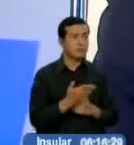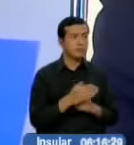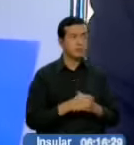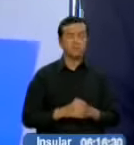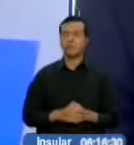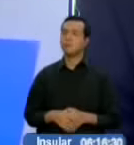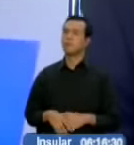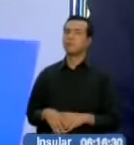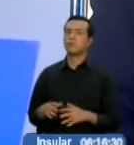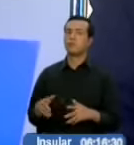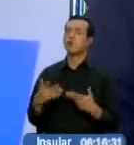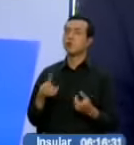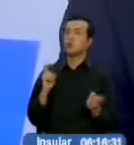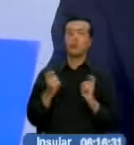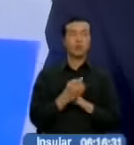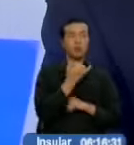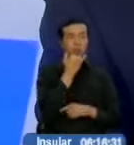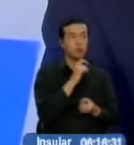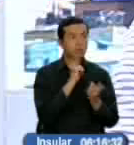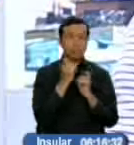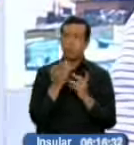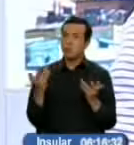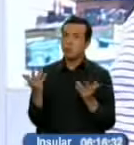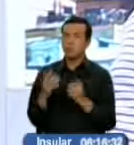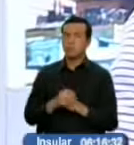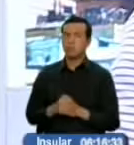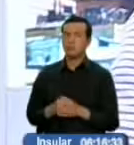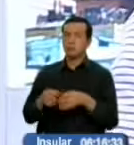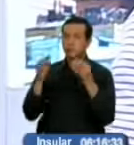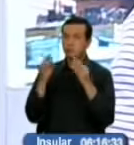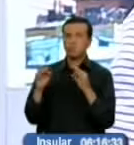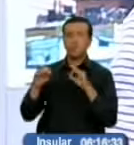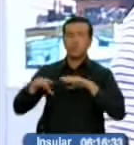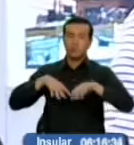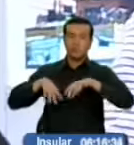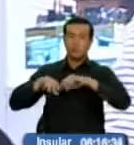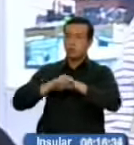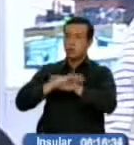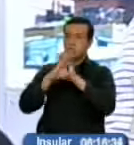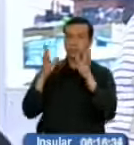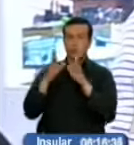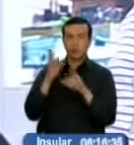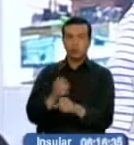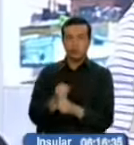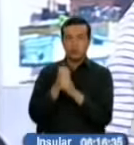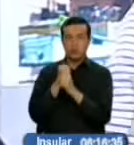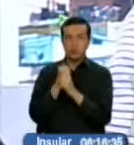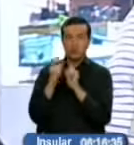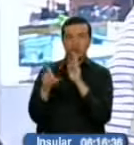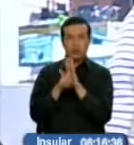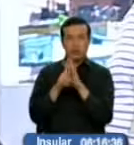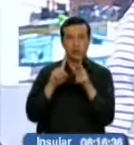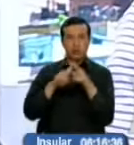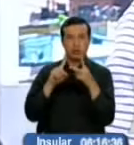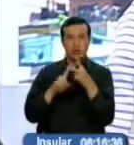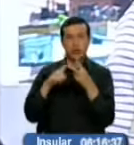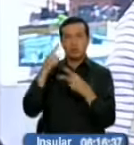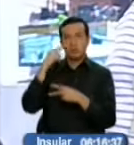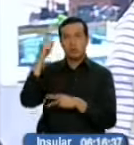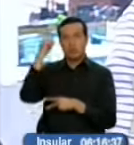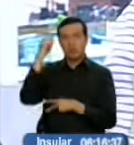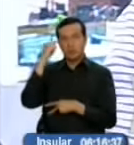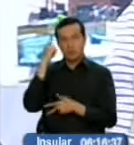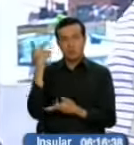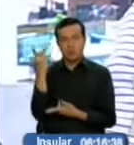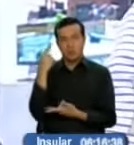pero ¿cómo corregirlo? Mira, ¿cómo corregirlo? Estableciendo políticas claras, estableciendo seguridad jurídica, estableciendo un Estado que